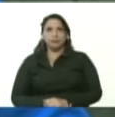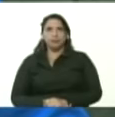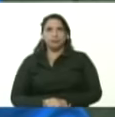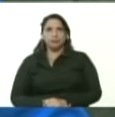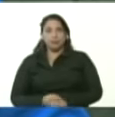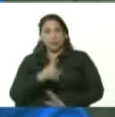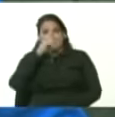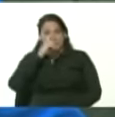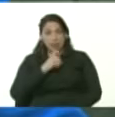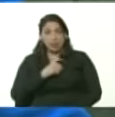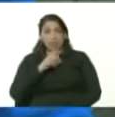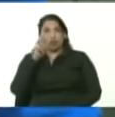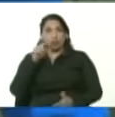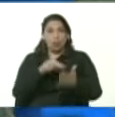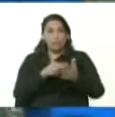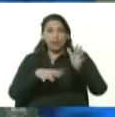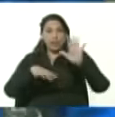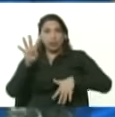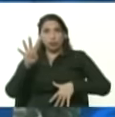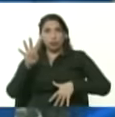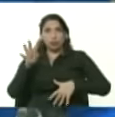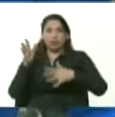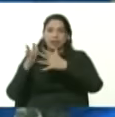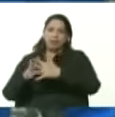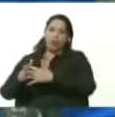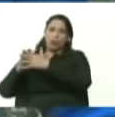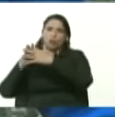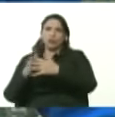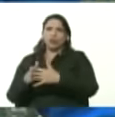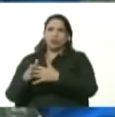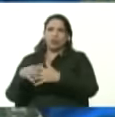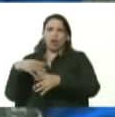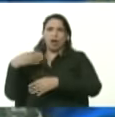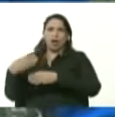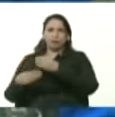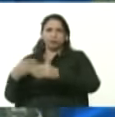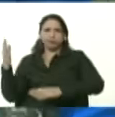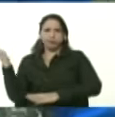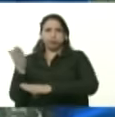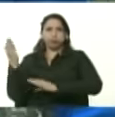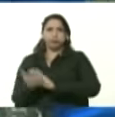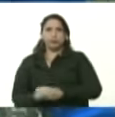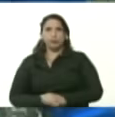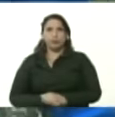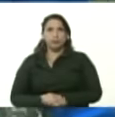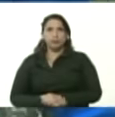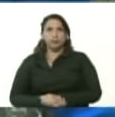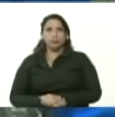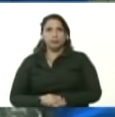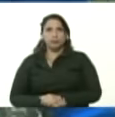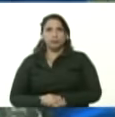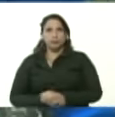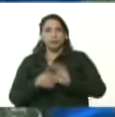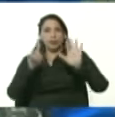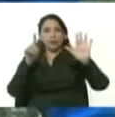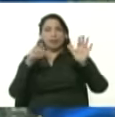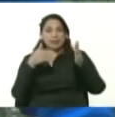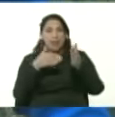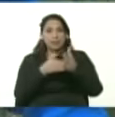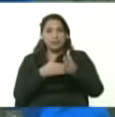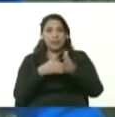En el año 2014, Estados Unidos había impuesto medidas coercitivas, 6.000